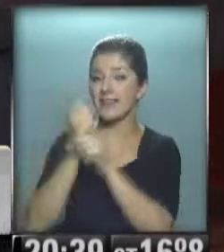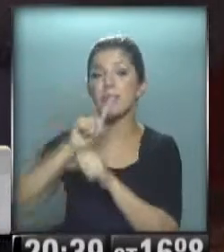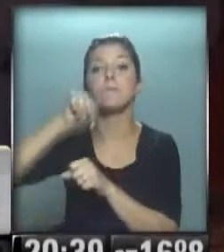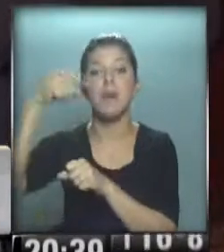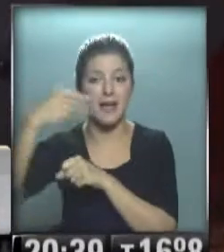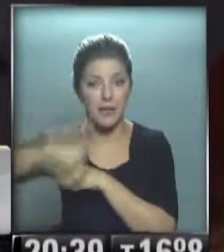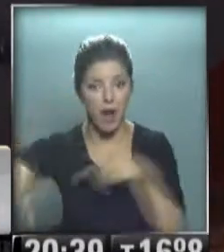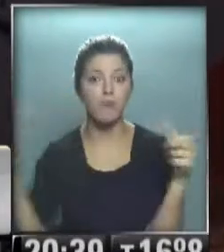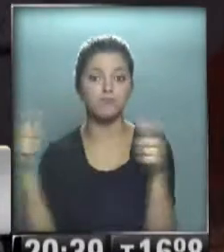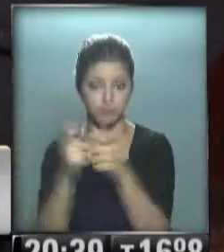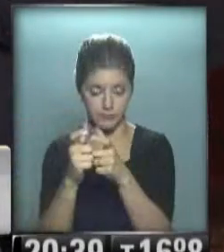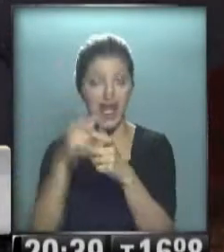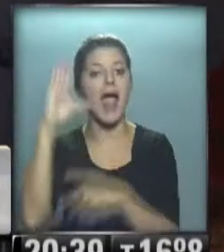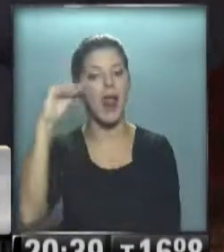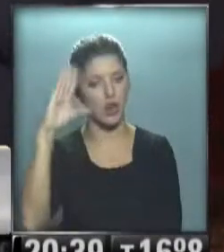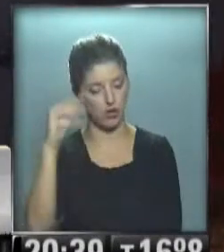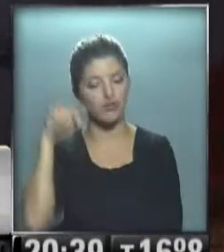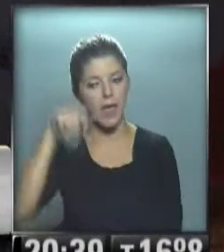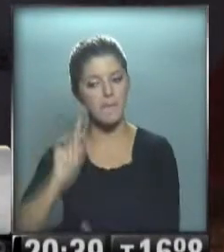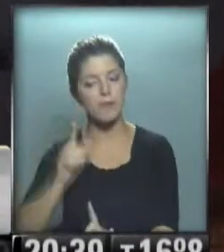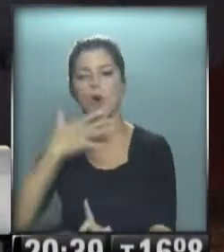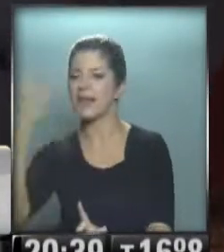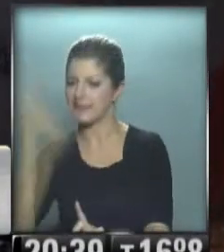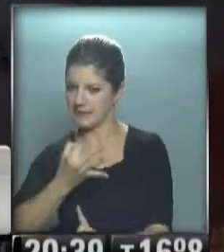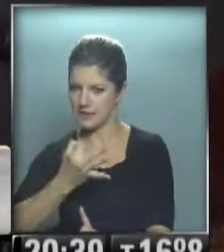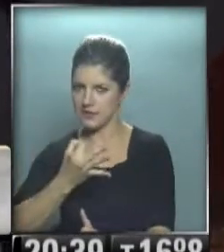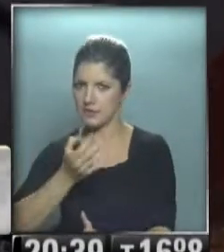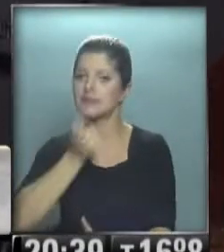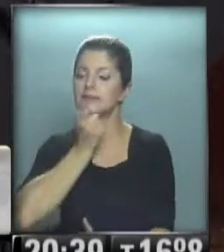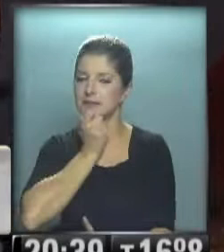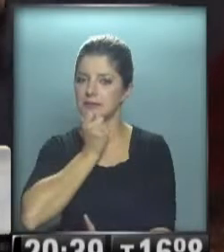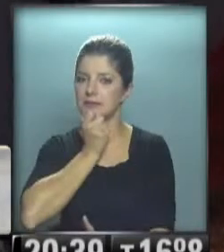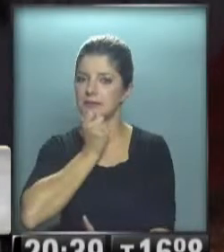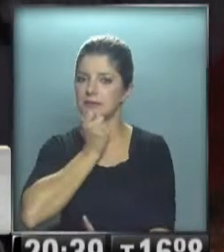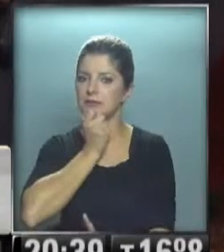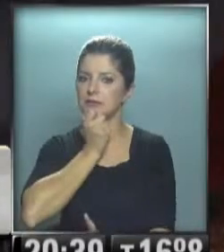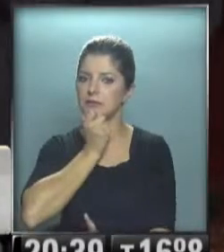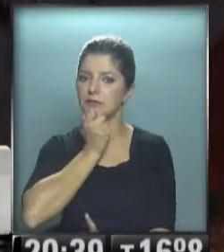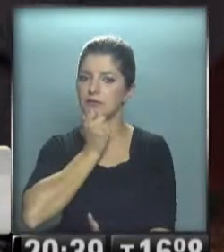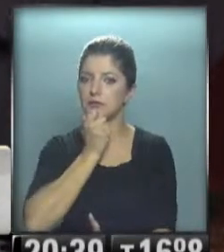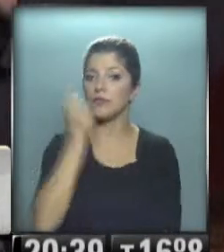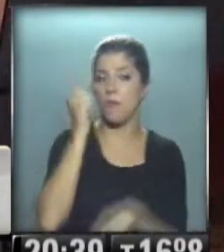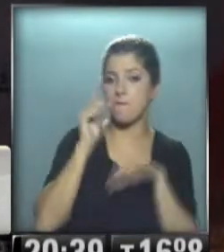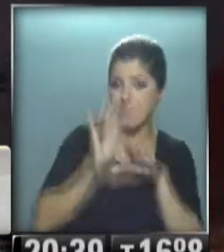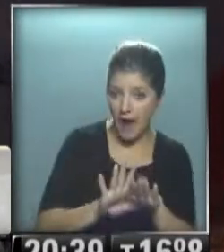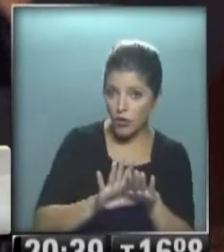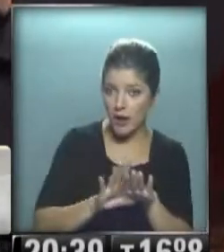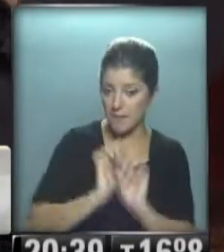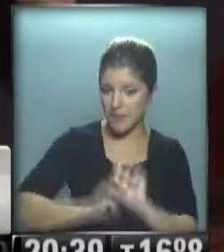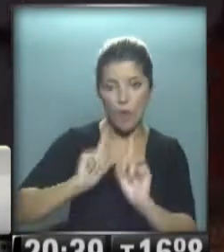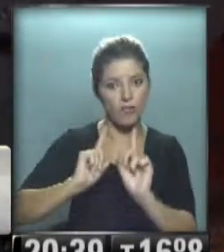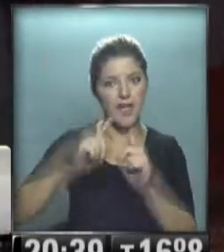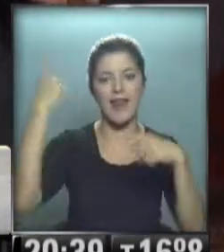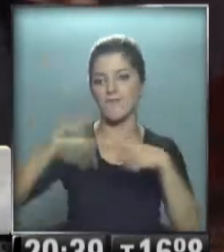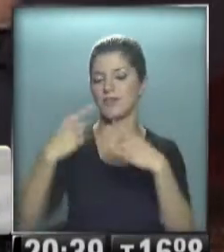haber una asamblea por la noche, y ahí van a decidir los delegados del metro si van a poner un paro el día de la inauguración, lo